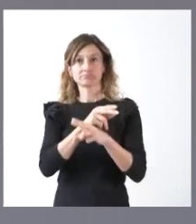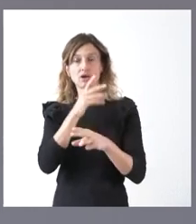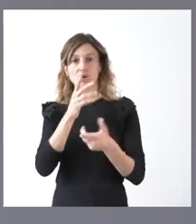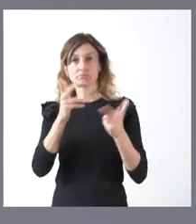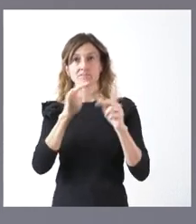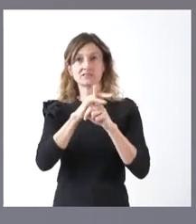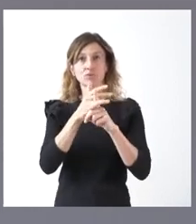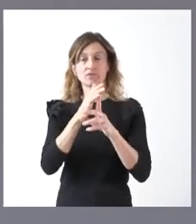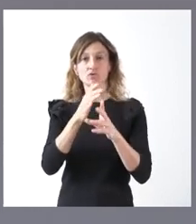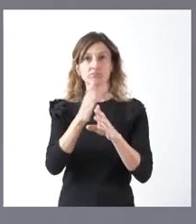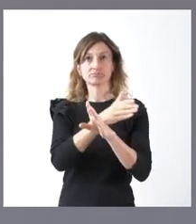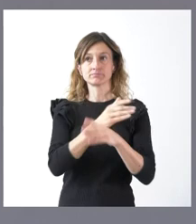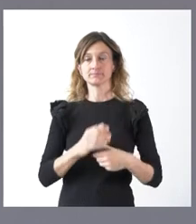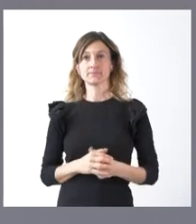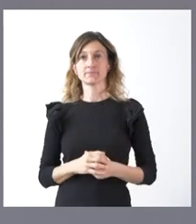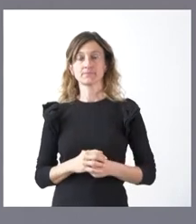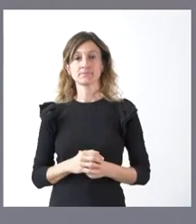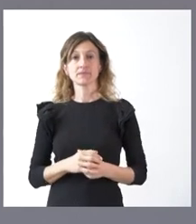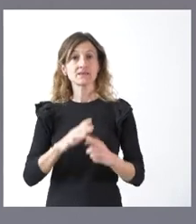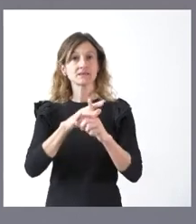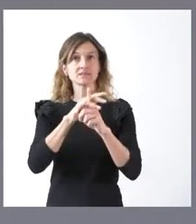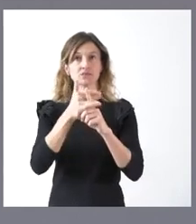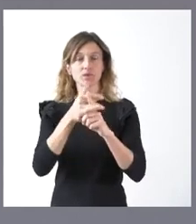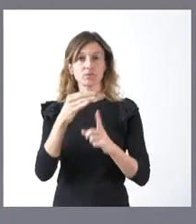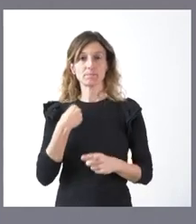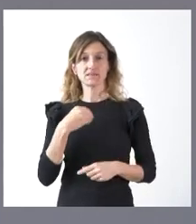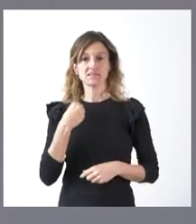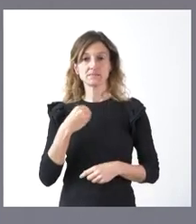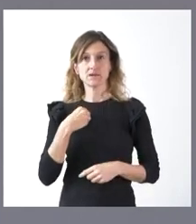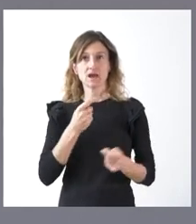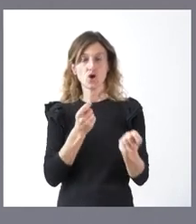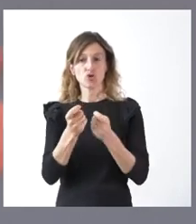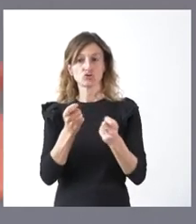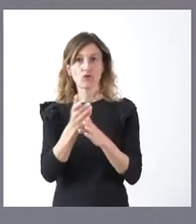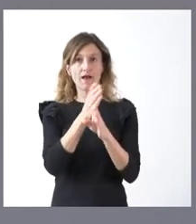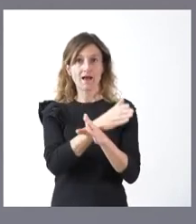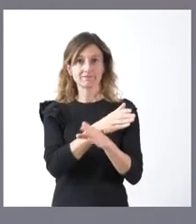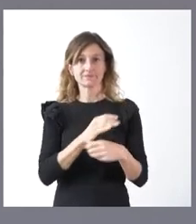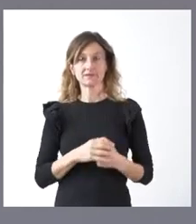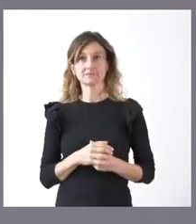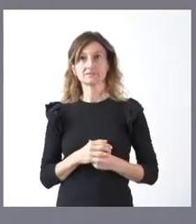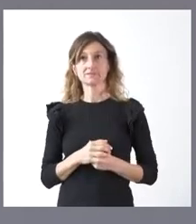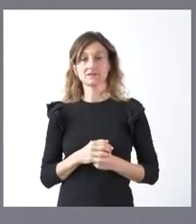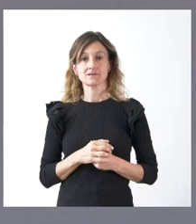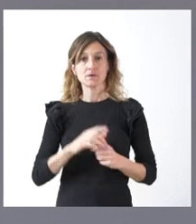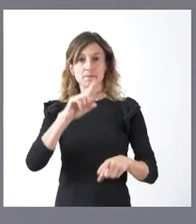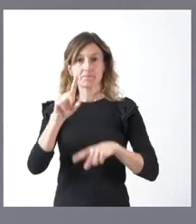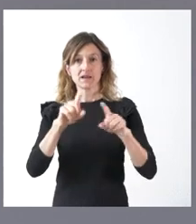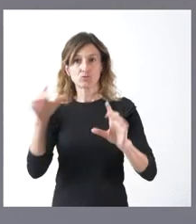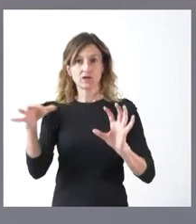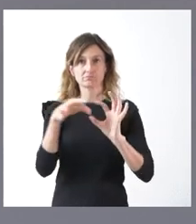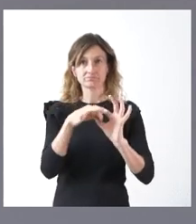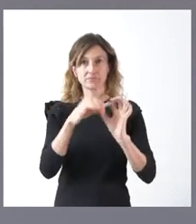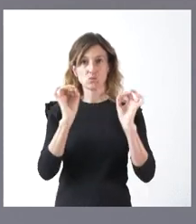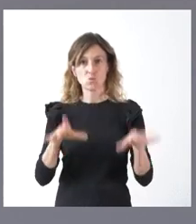volvemos a la situación preexistente en las mismas circunstancias que estaba regulado con anterioridad Esto vale para muchas preguntas que se han puesto en práctica es decir